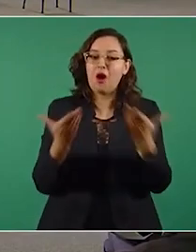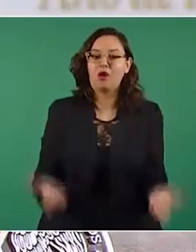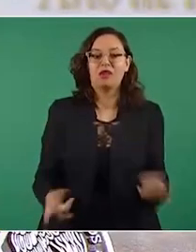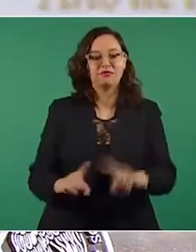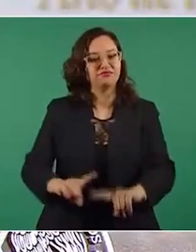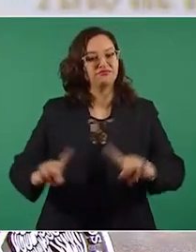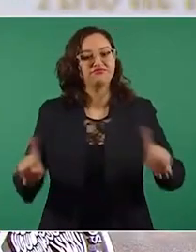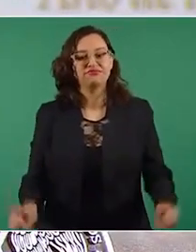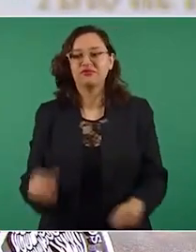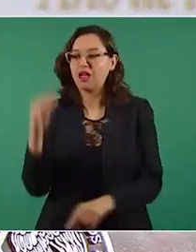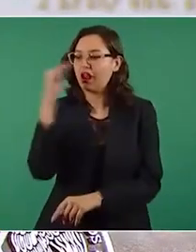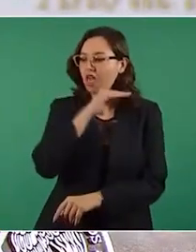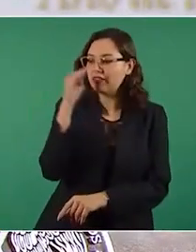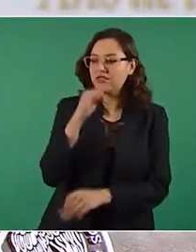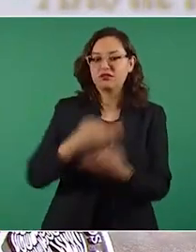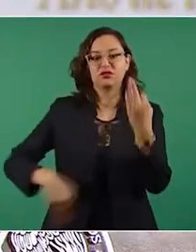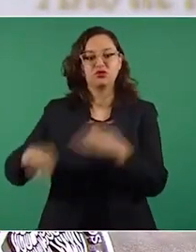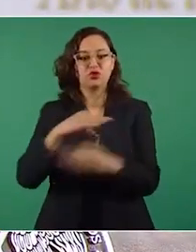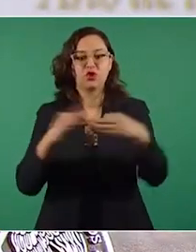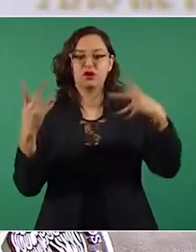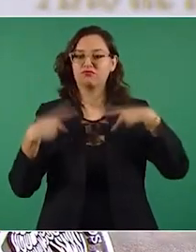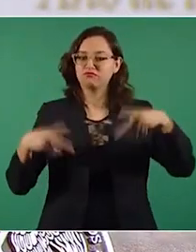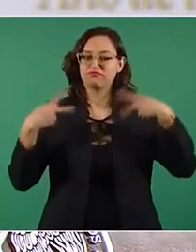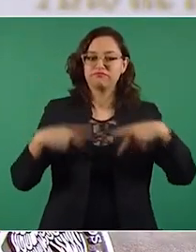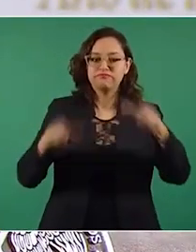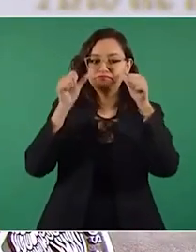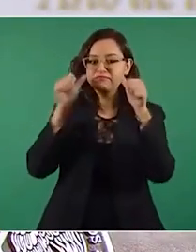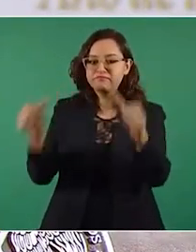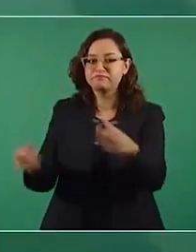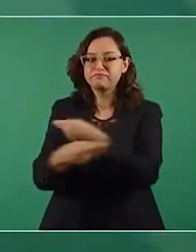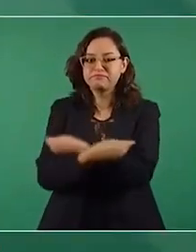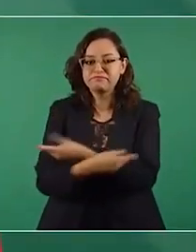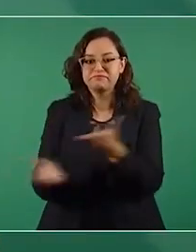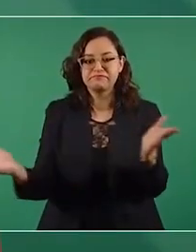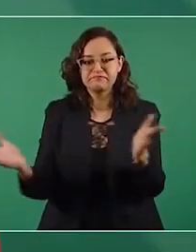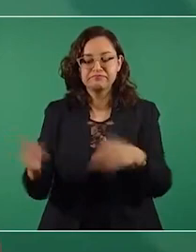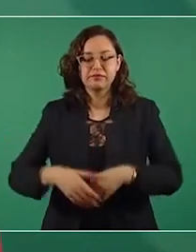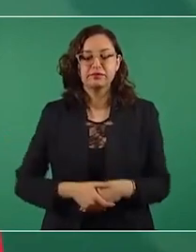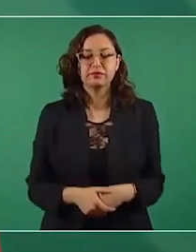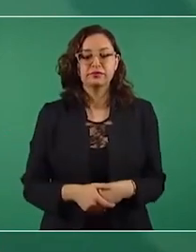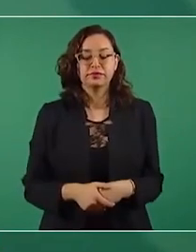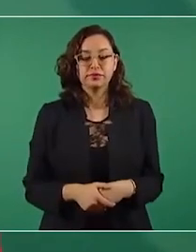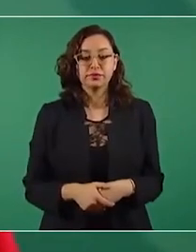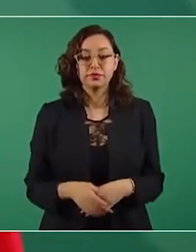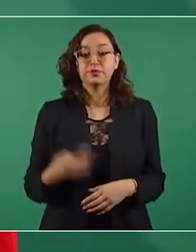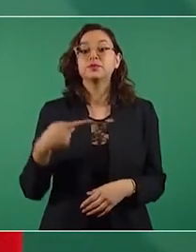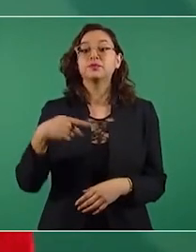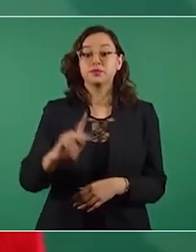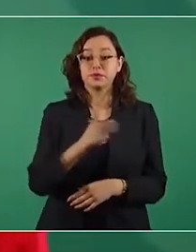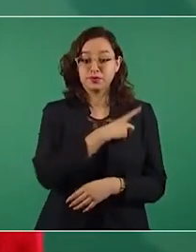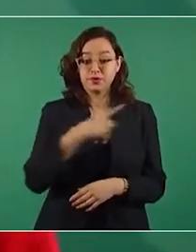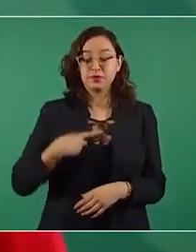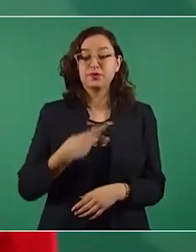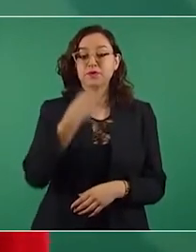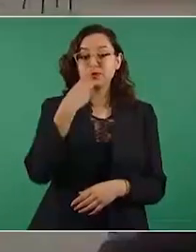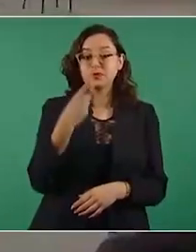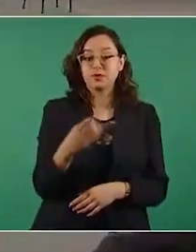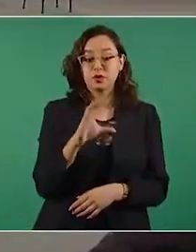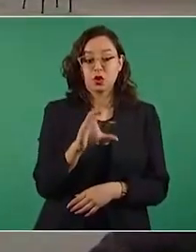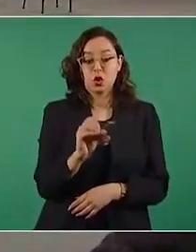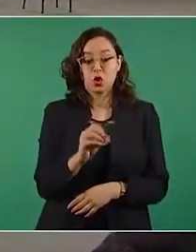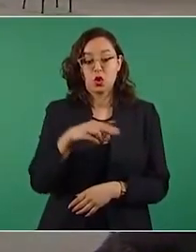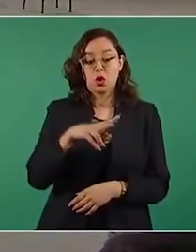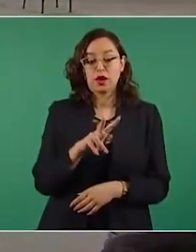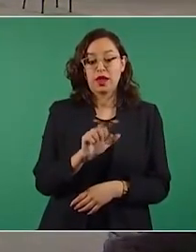son gratuitos para todas y todos los mexicanos que la soliciten. Pero aclaramos, el Coneval